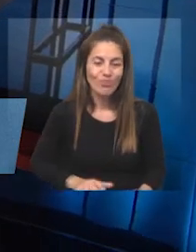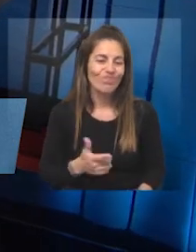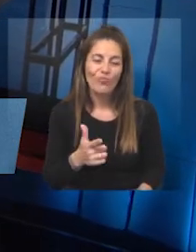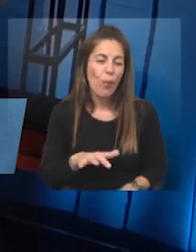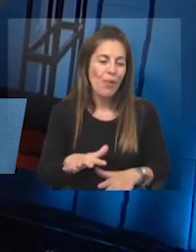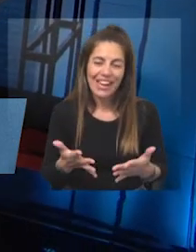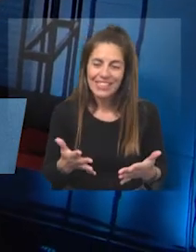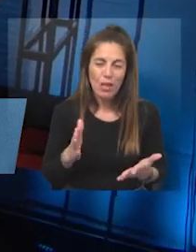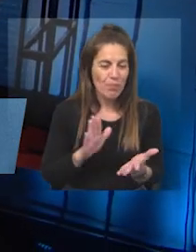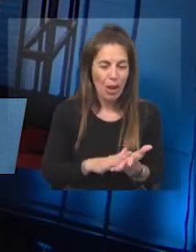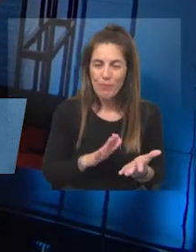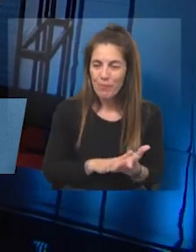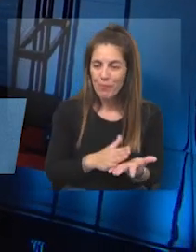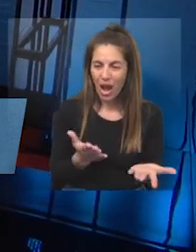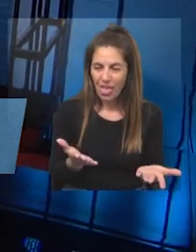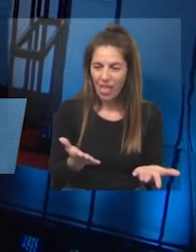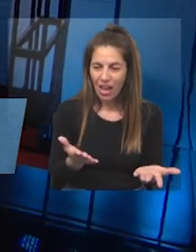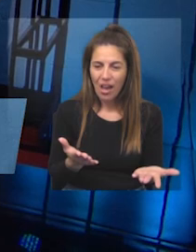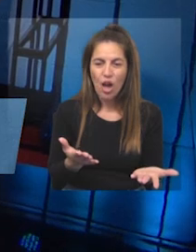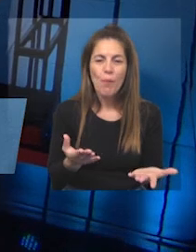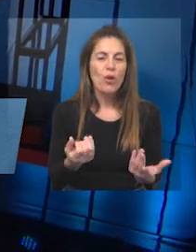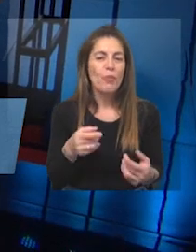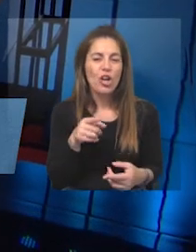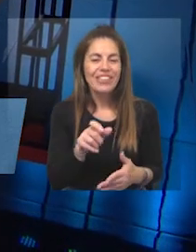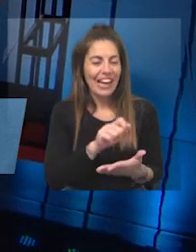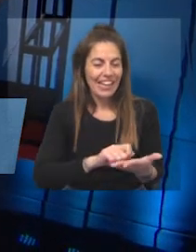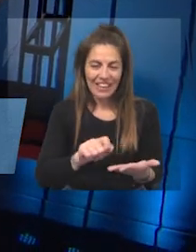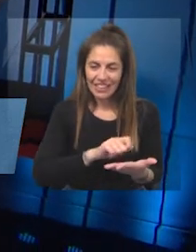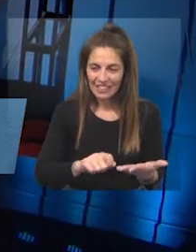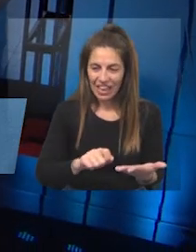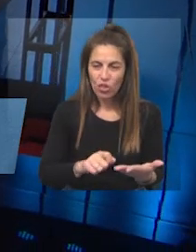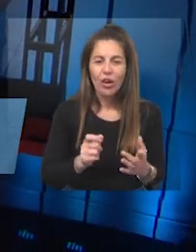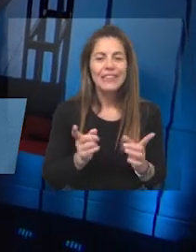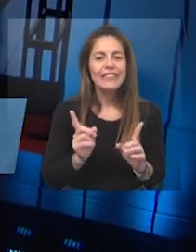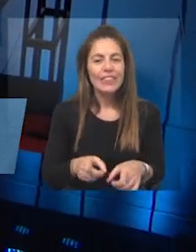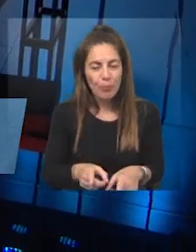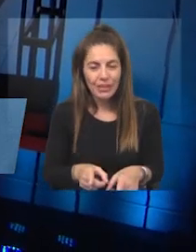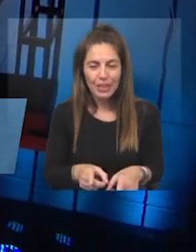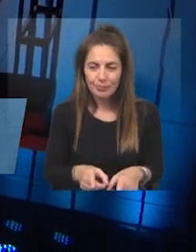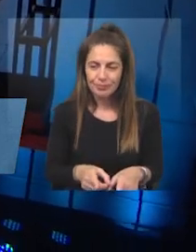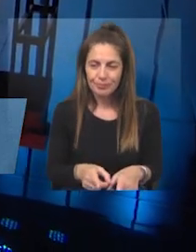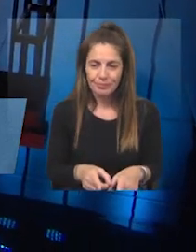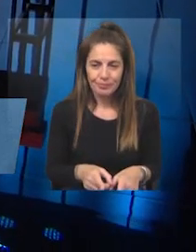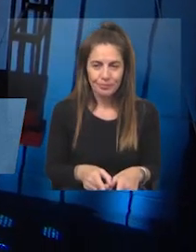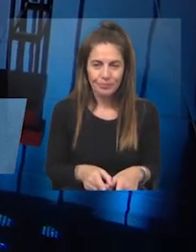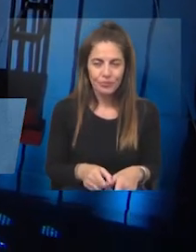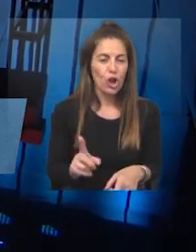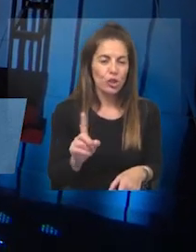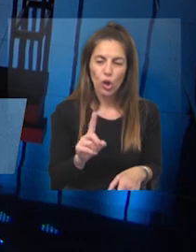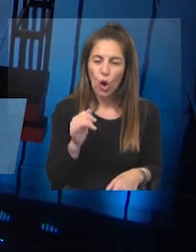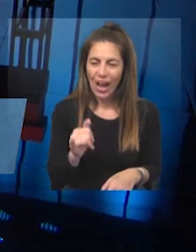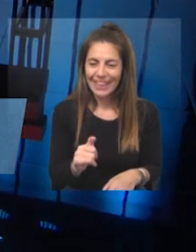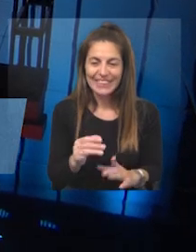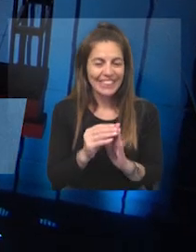parece estar plasmada al menos este en lo que está allí redactado y otra cosa es este no hay